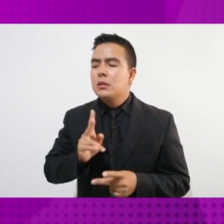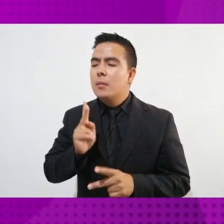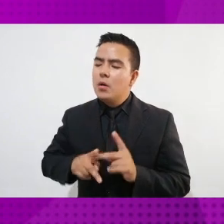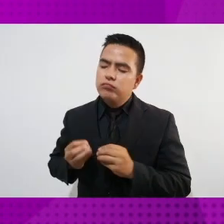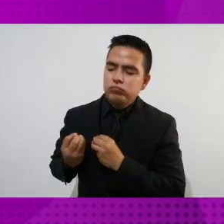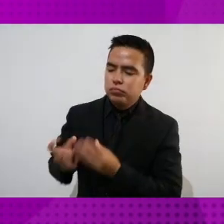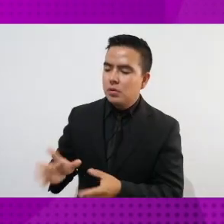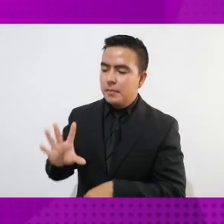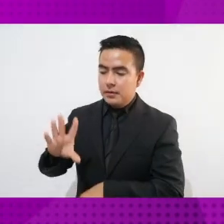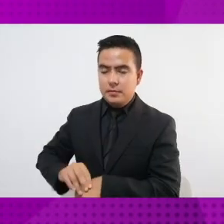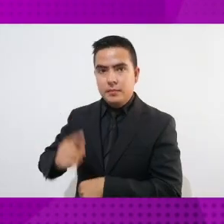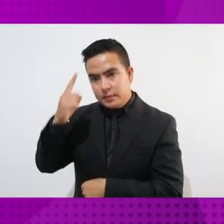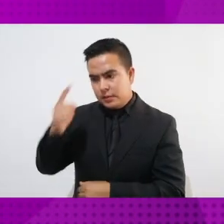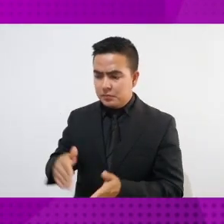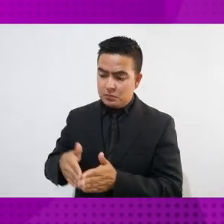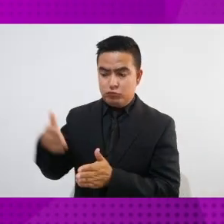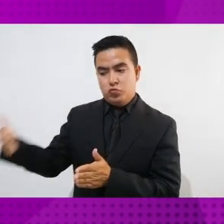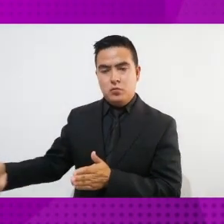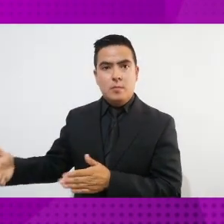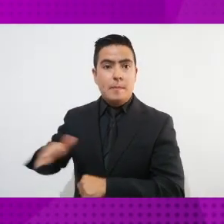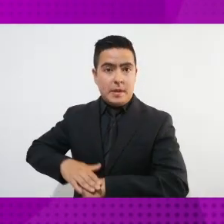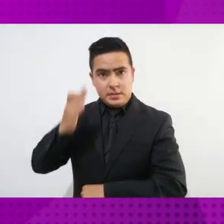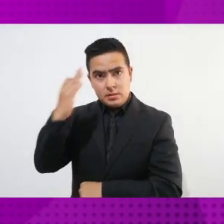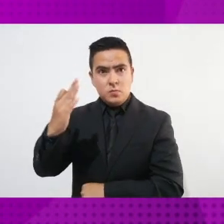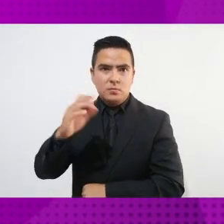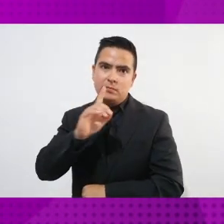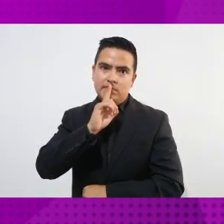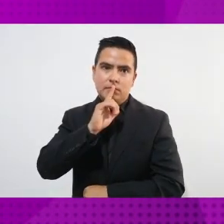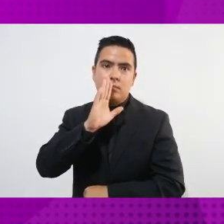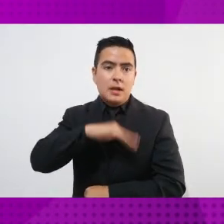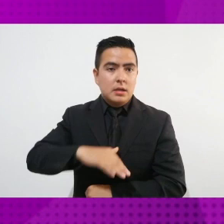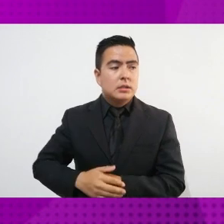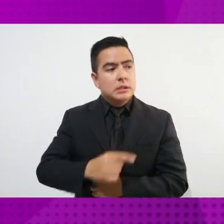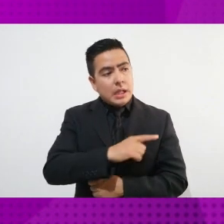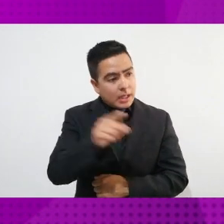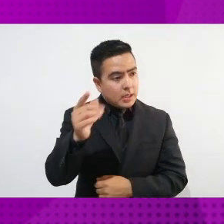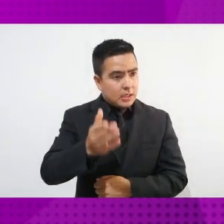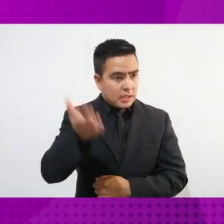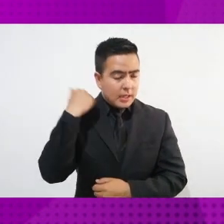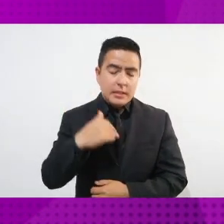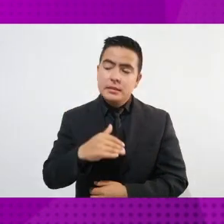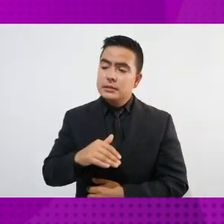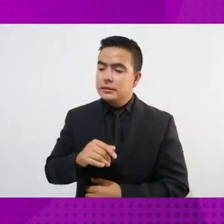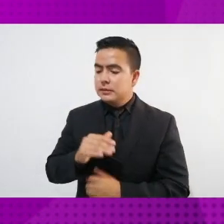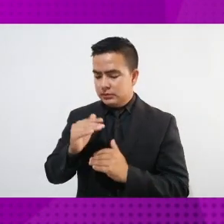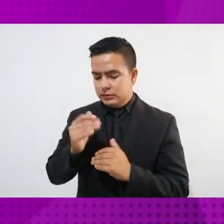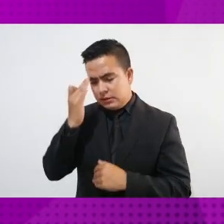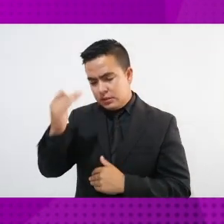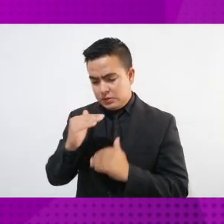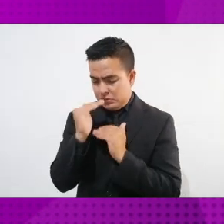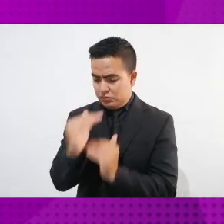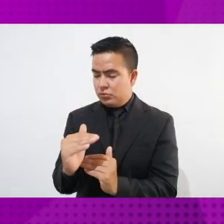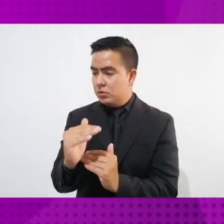una legislatura, sino que además se estaría violentando esa voluntad ciudadana de que no fue emitido, no